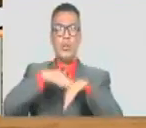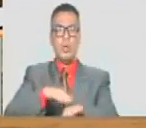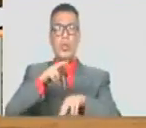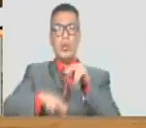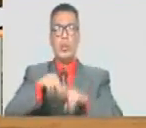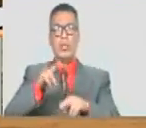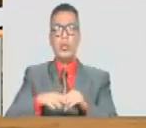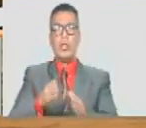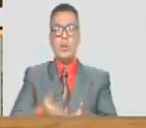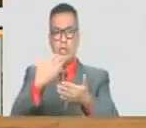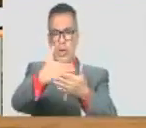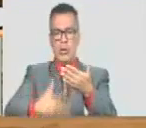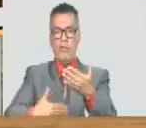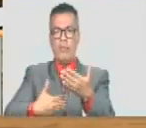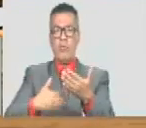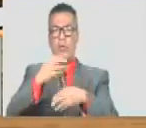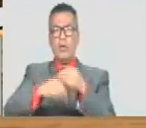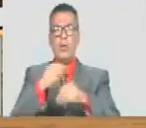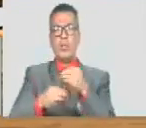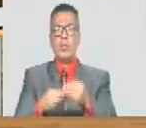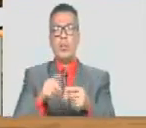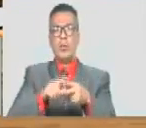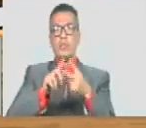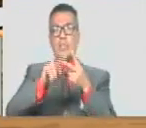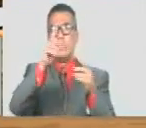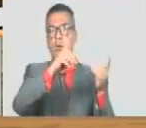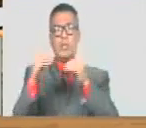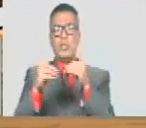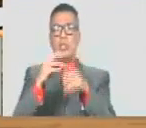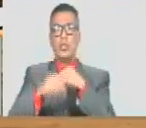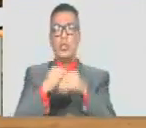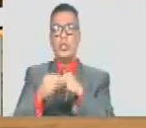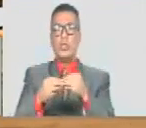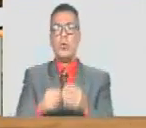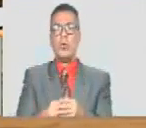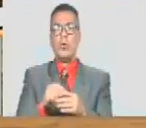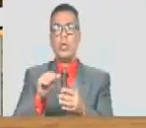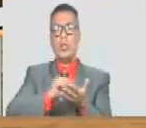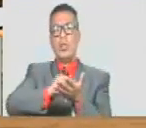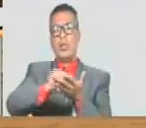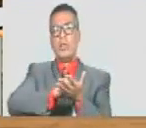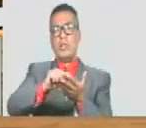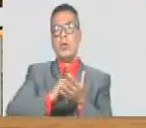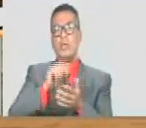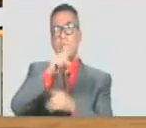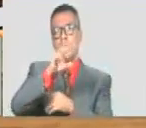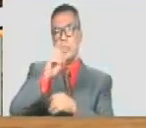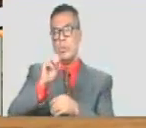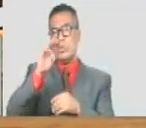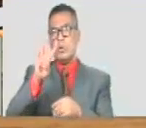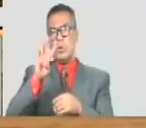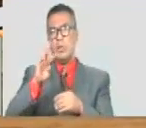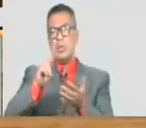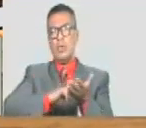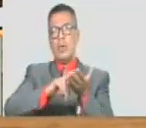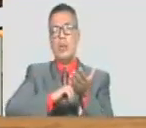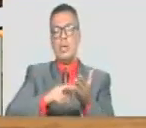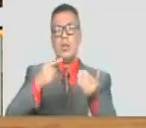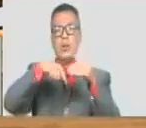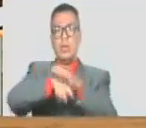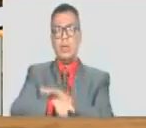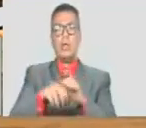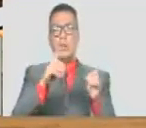elaboración del informe correspondiente para su segunda discusión de conformidad con lo establecido en el artículo 104 del Reglamento